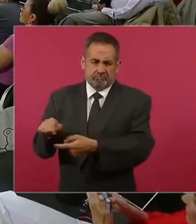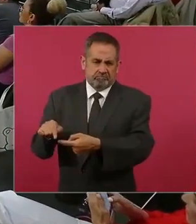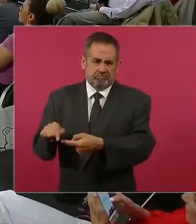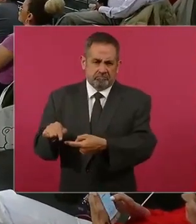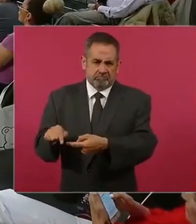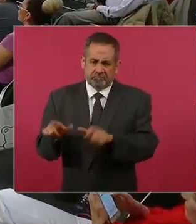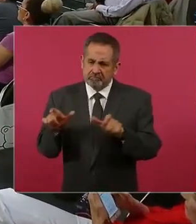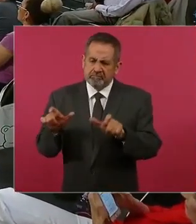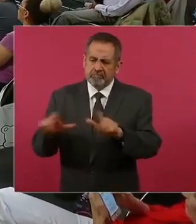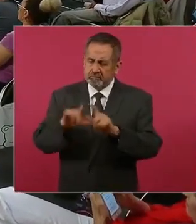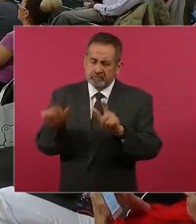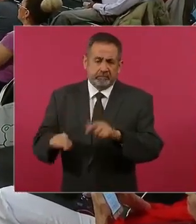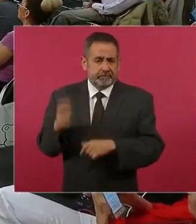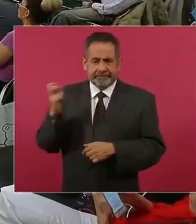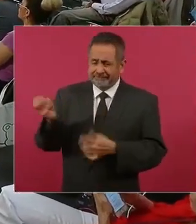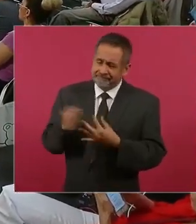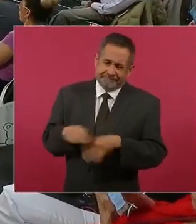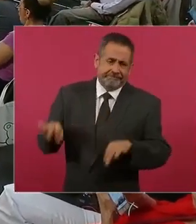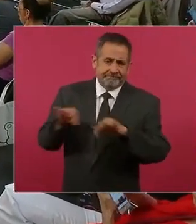es importantísimo.